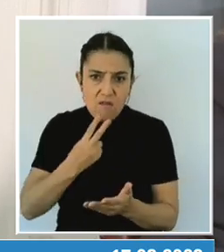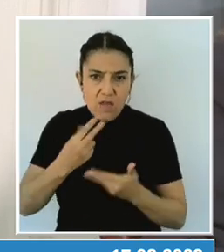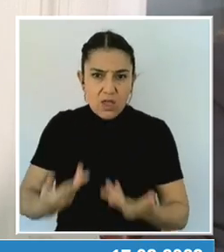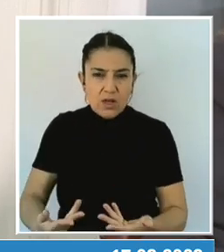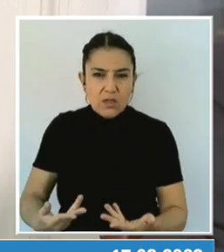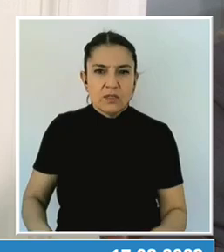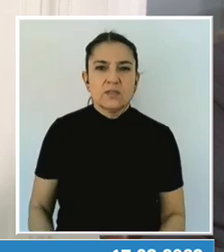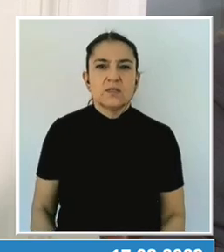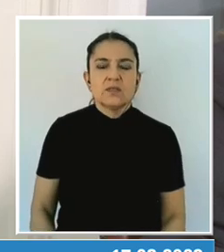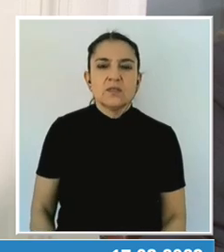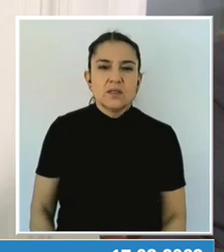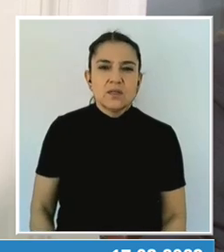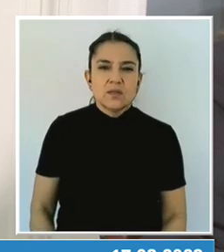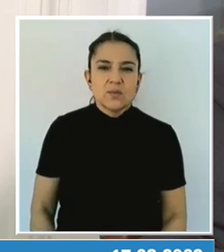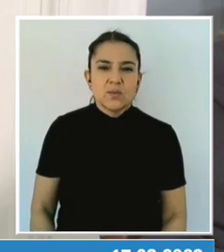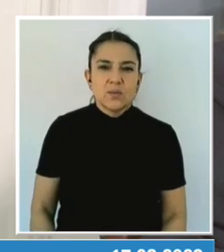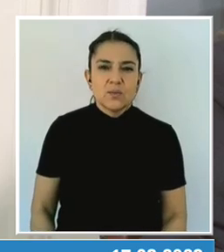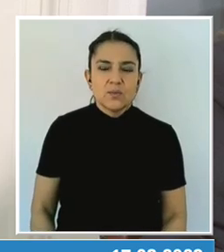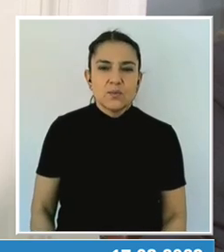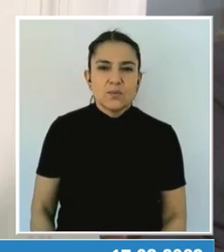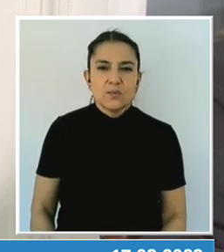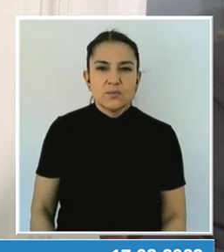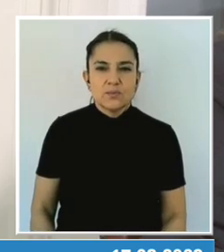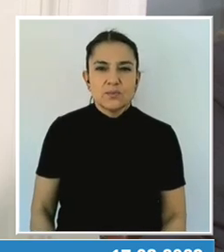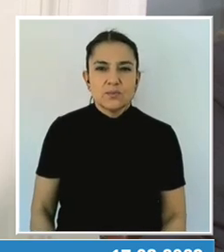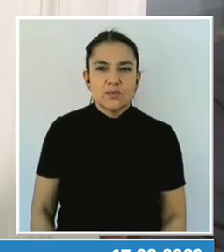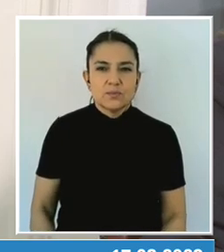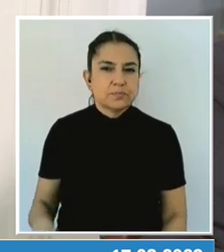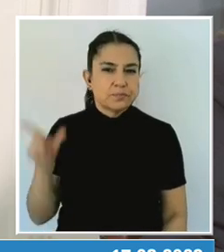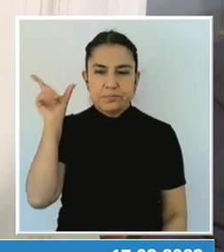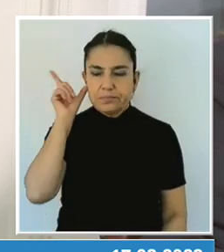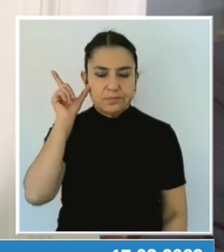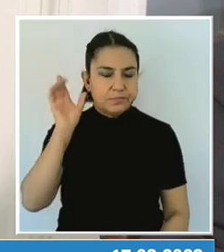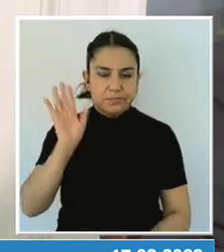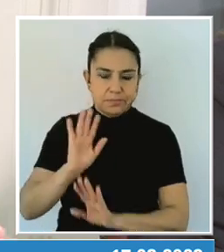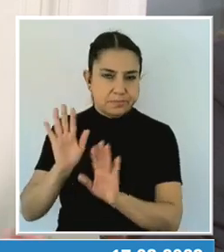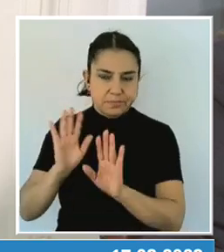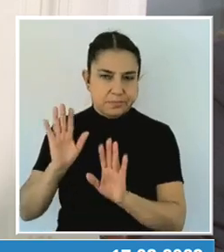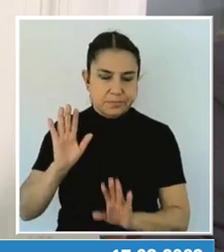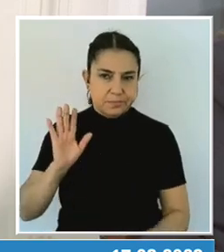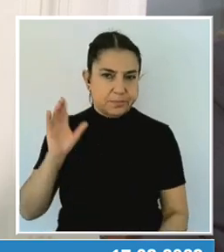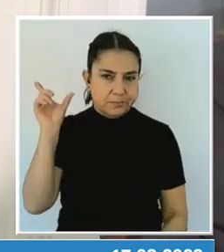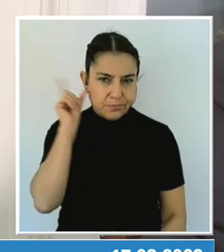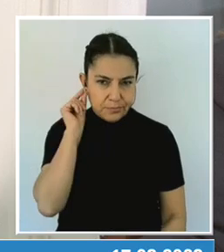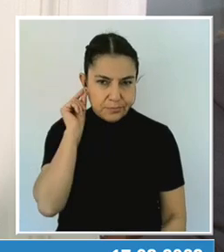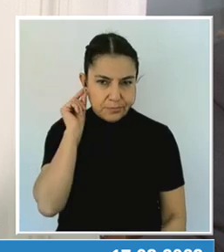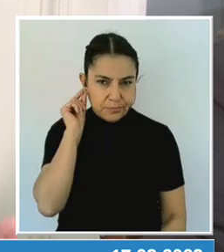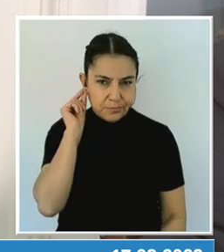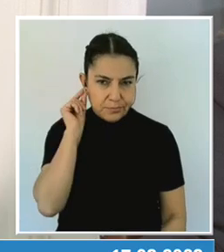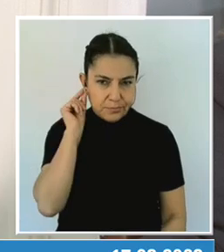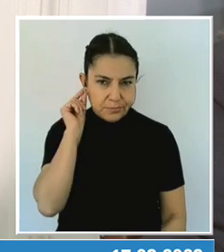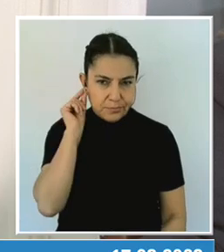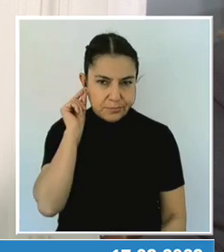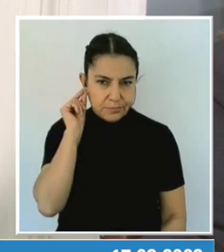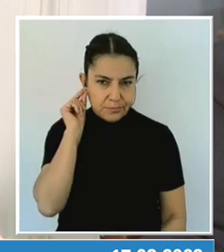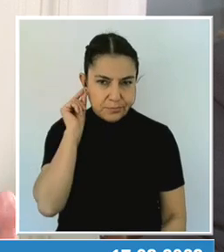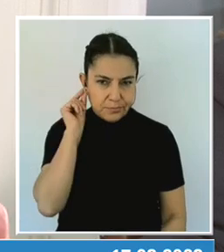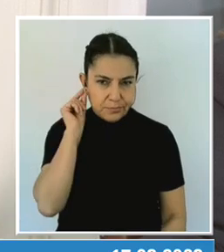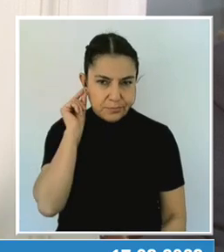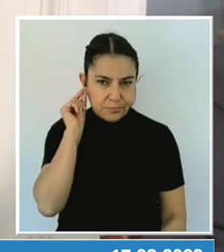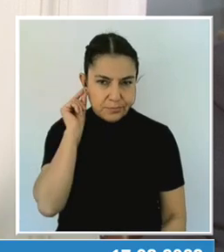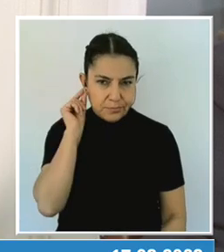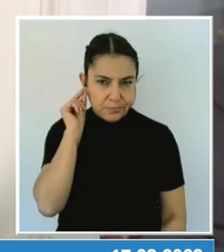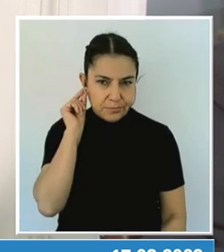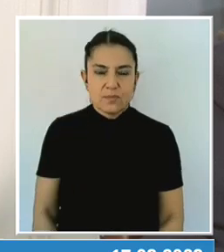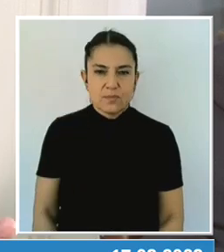para poderlos llevar a la práctica. Los principios no basta enunciarlos, ¿no es cierto?, en un lenguaje muy